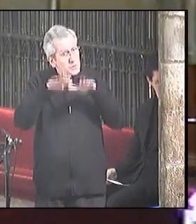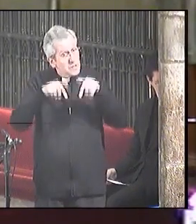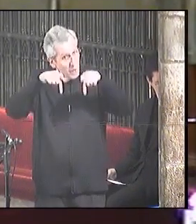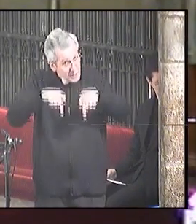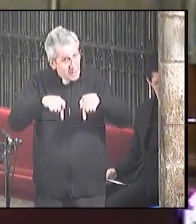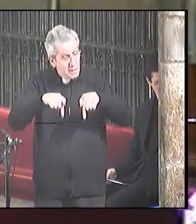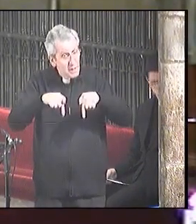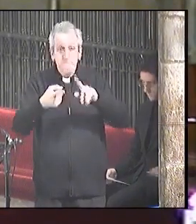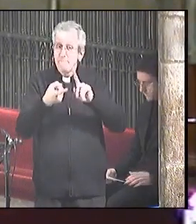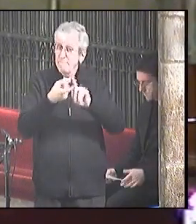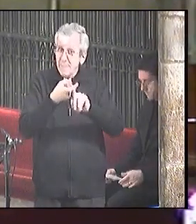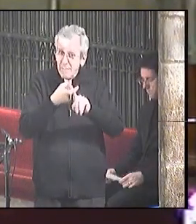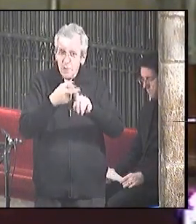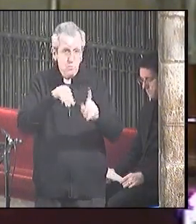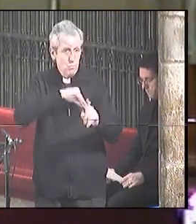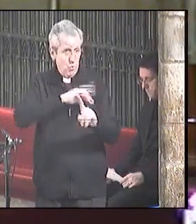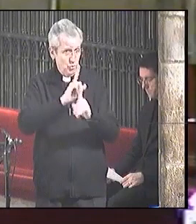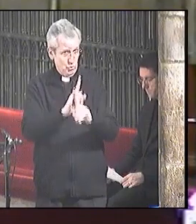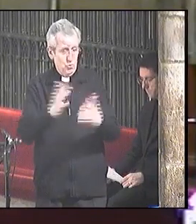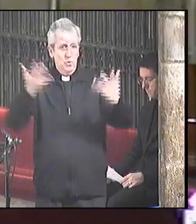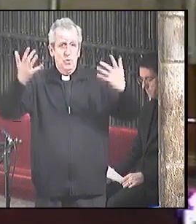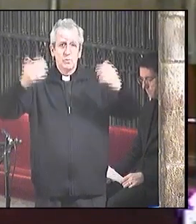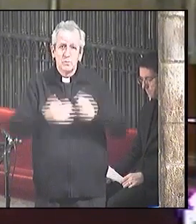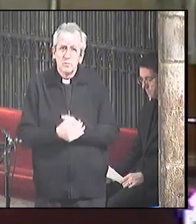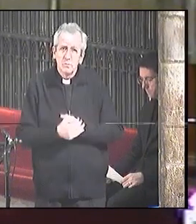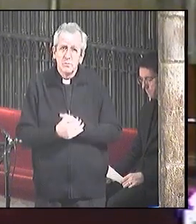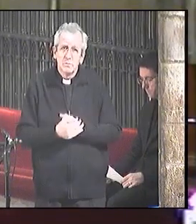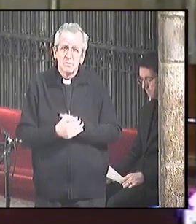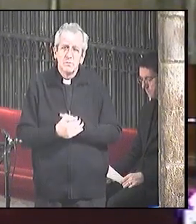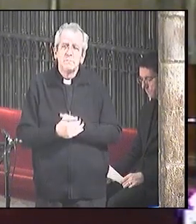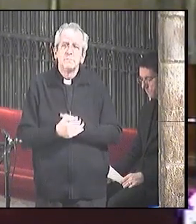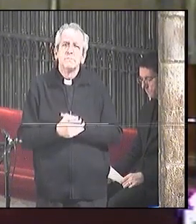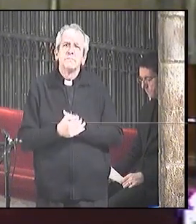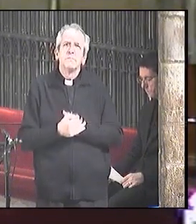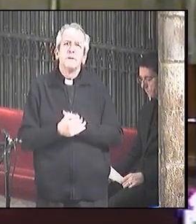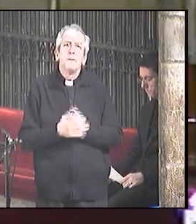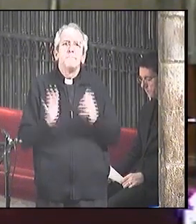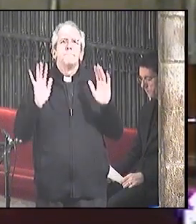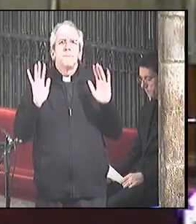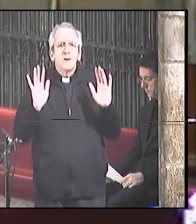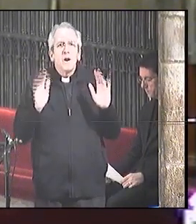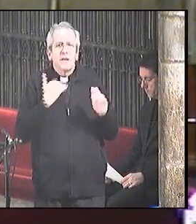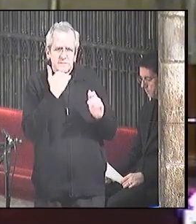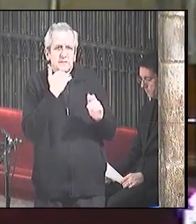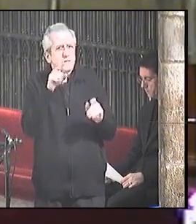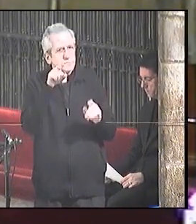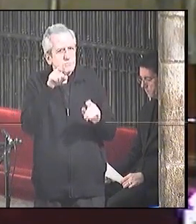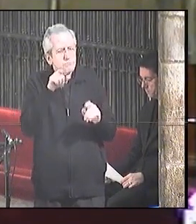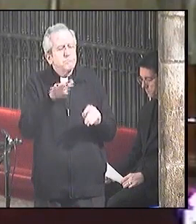hubieras estado aquí, mi hermano no hubiera muerto. Pero aún ahora sé que tú harás algo.